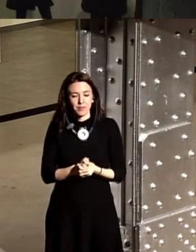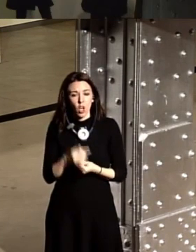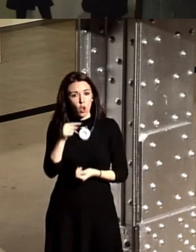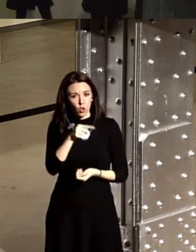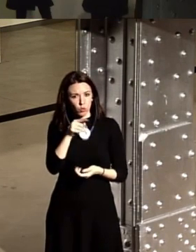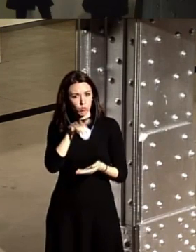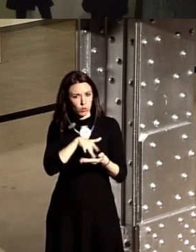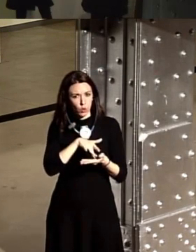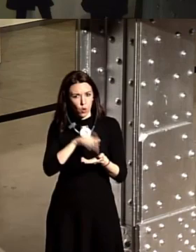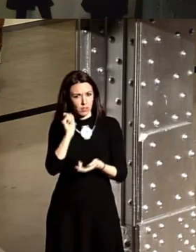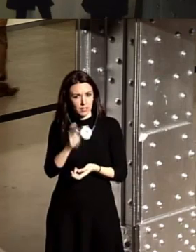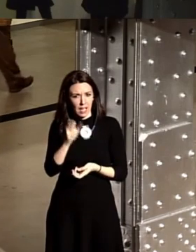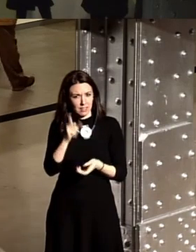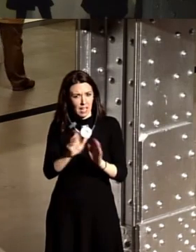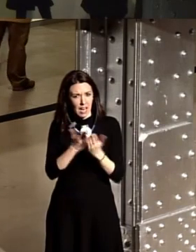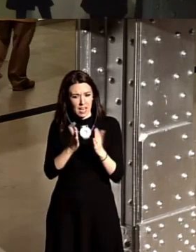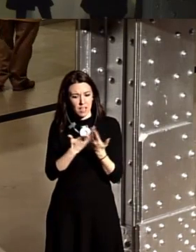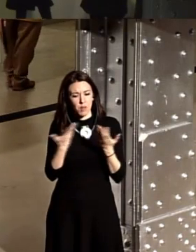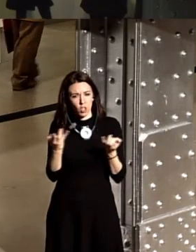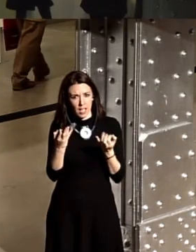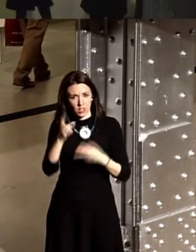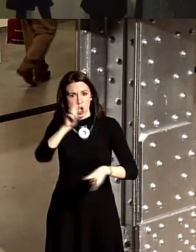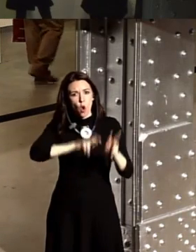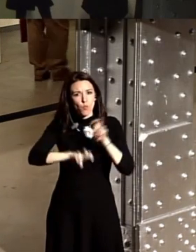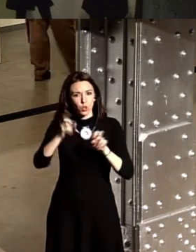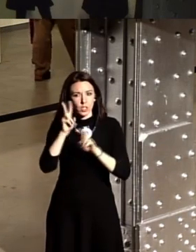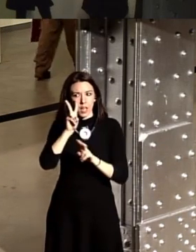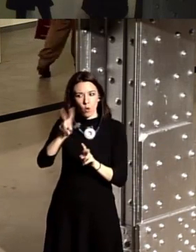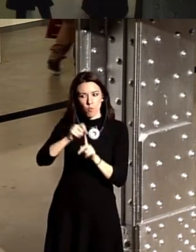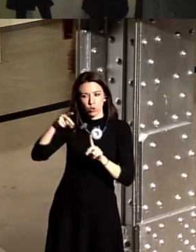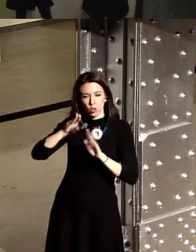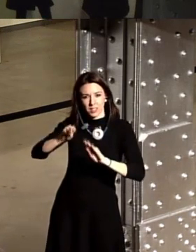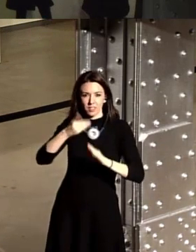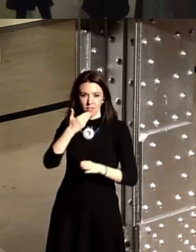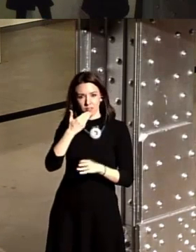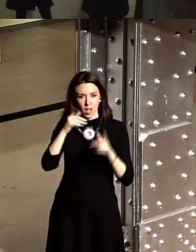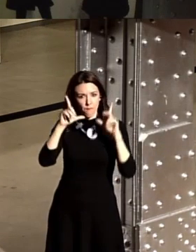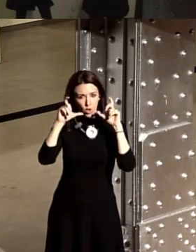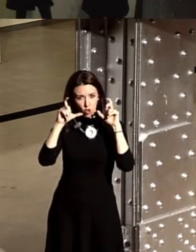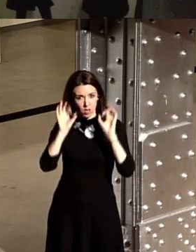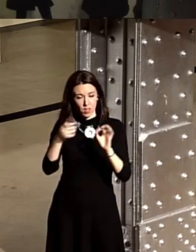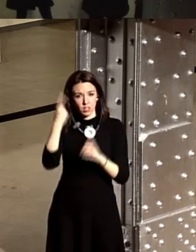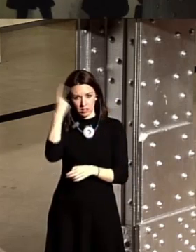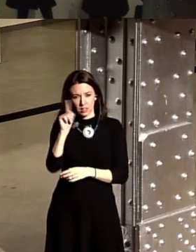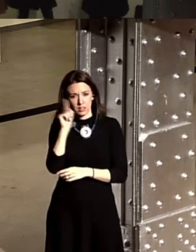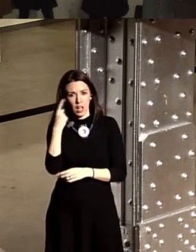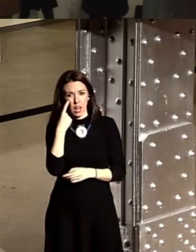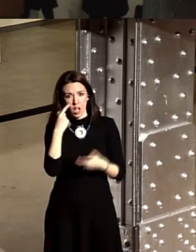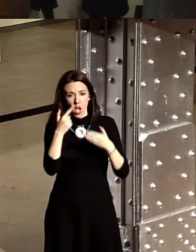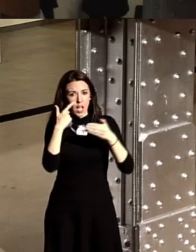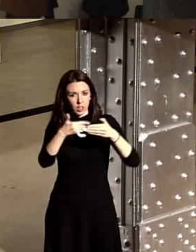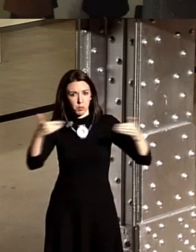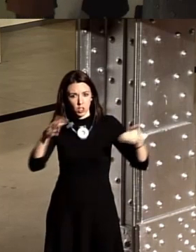las constantes del libro es tu búsqueda de tu mirada como fotógrafa, desde que descubres una exposición de